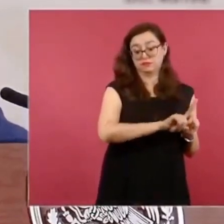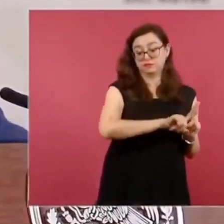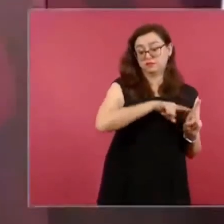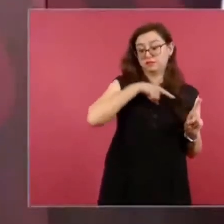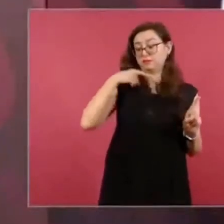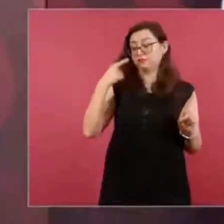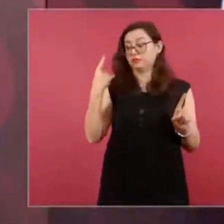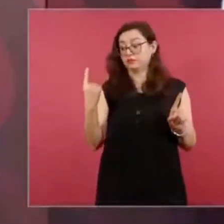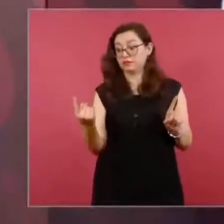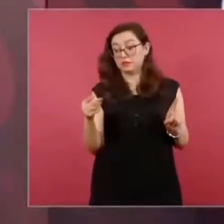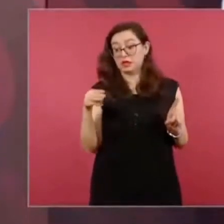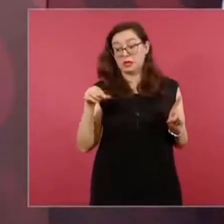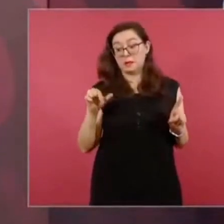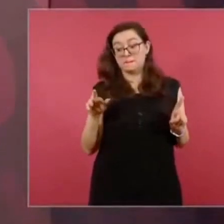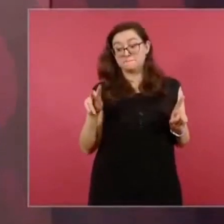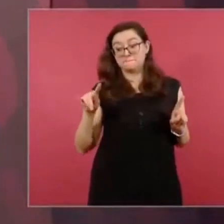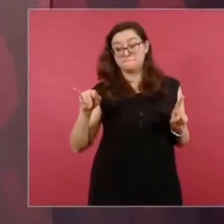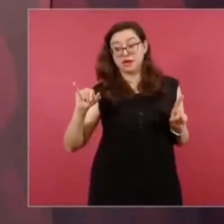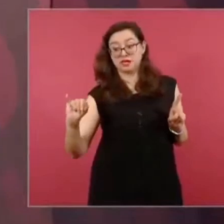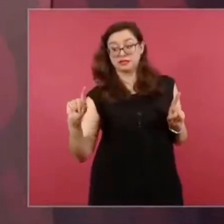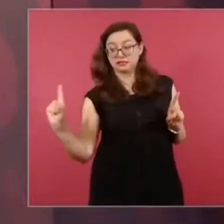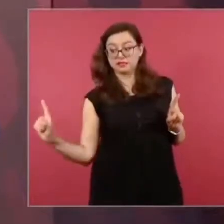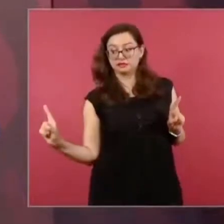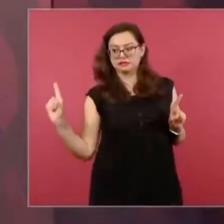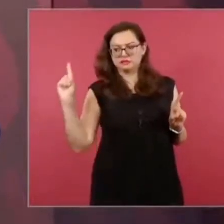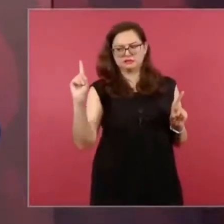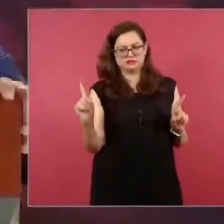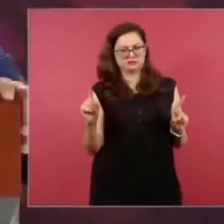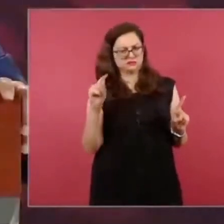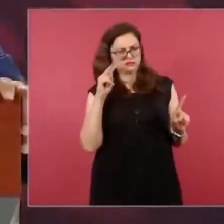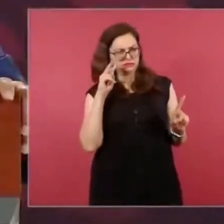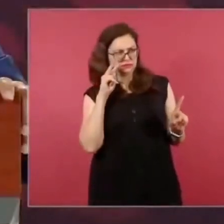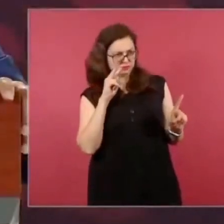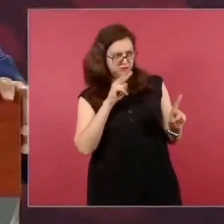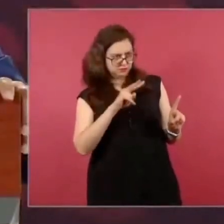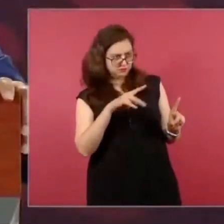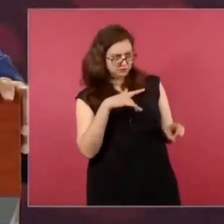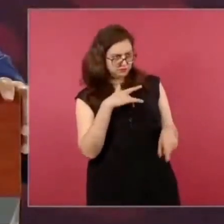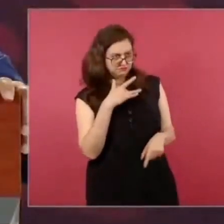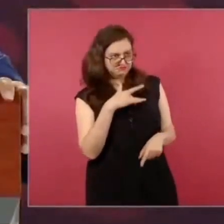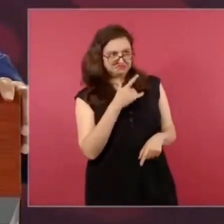vivir donde mandan tiranos.